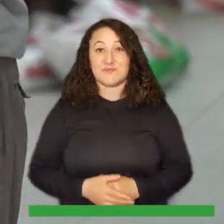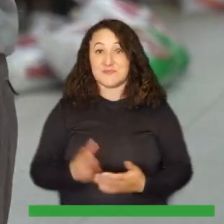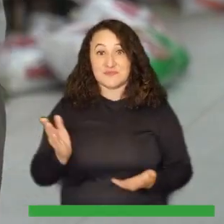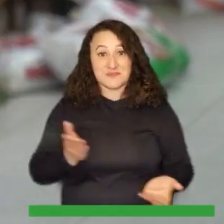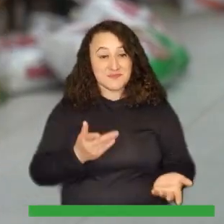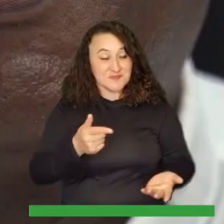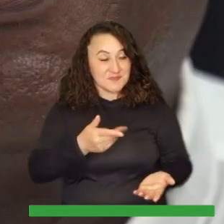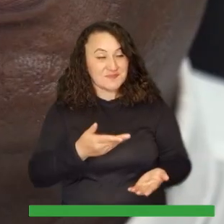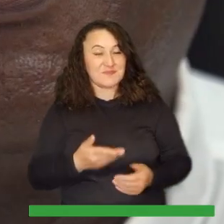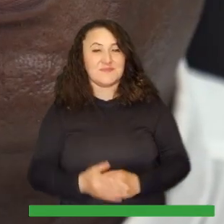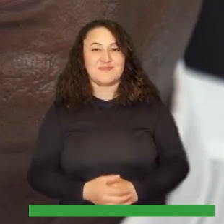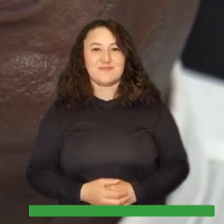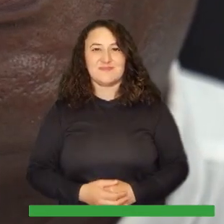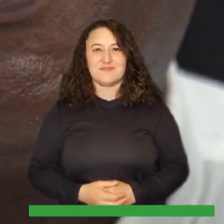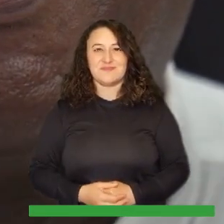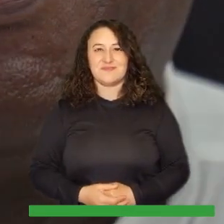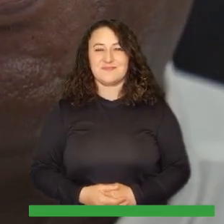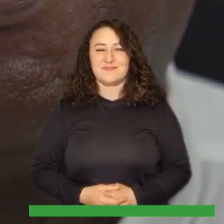está en su casa, mi doctor.